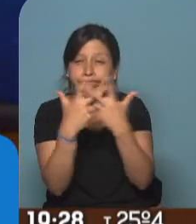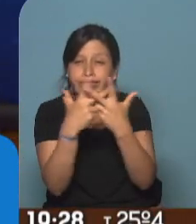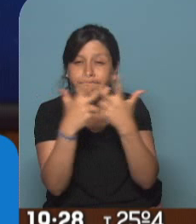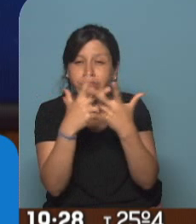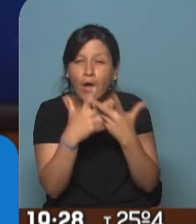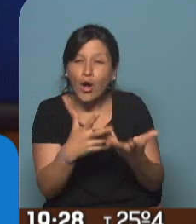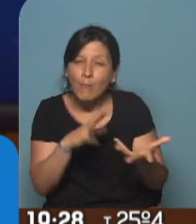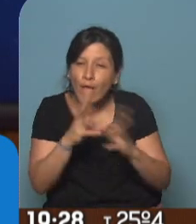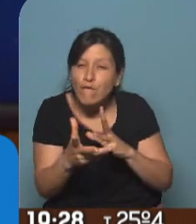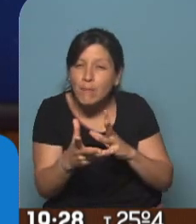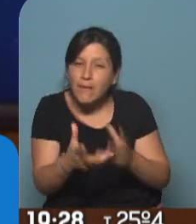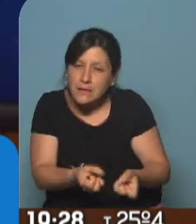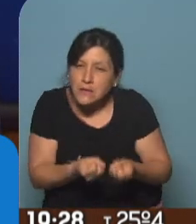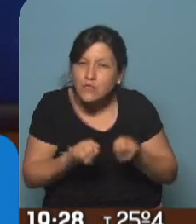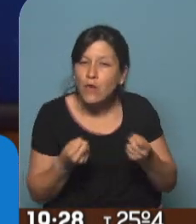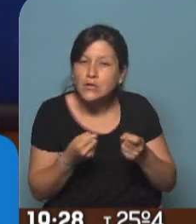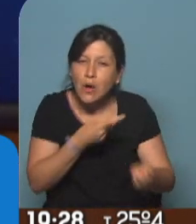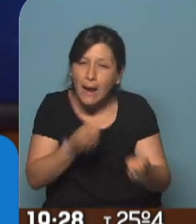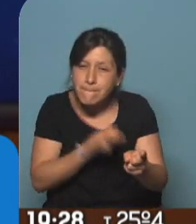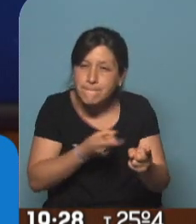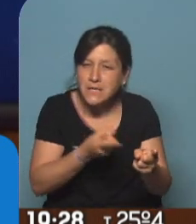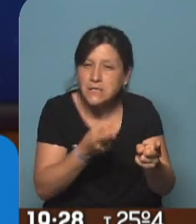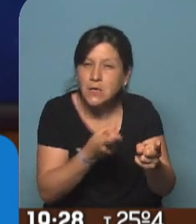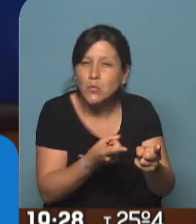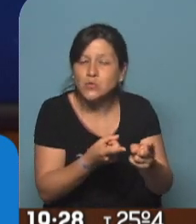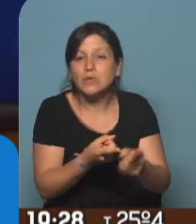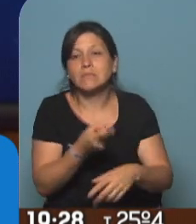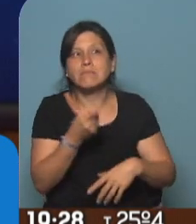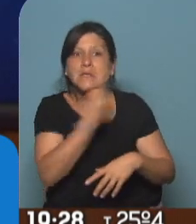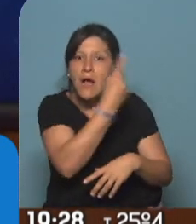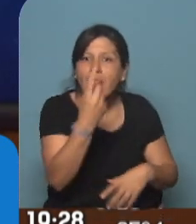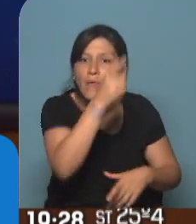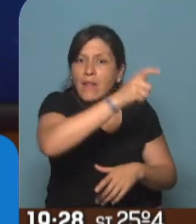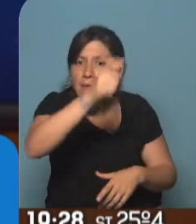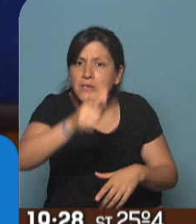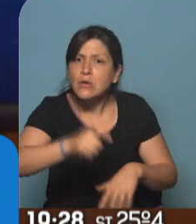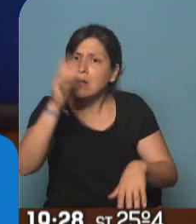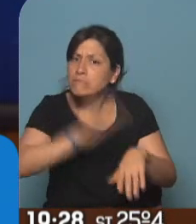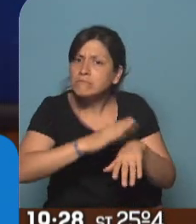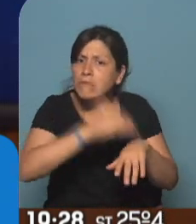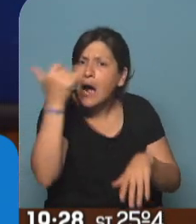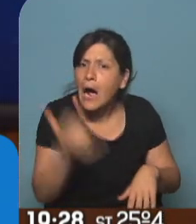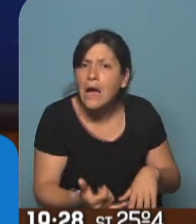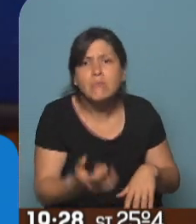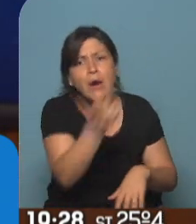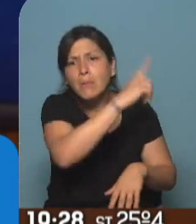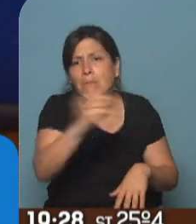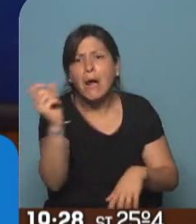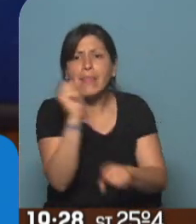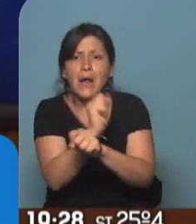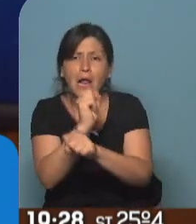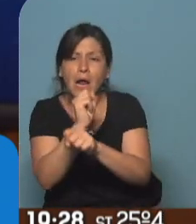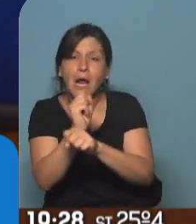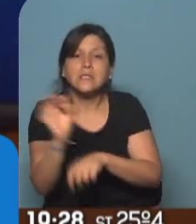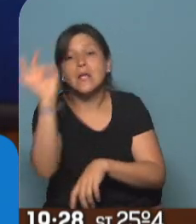este tipo de delincuentes para que sean si deben cumplir condena cumplan la condena como dice la norma en la argentina y si están en